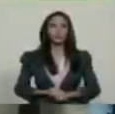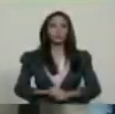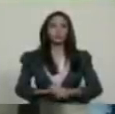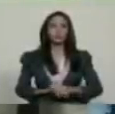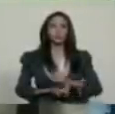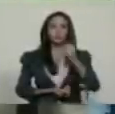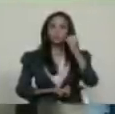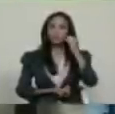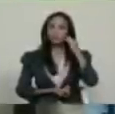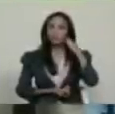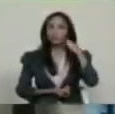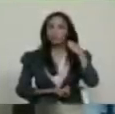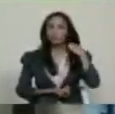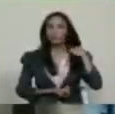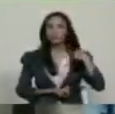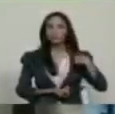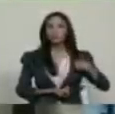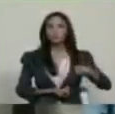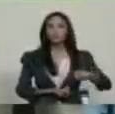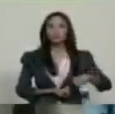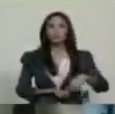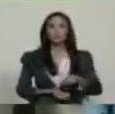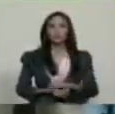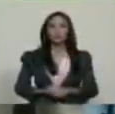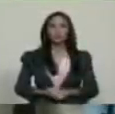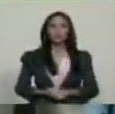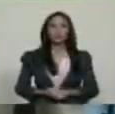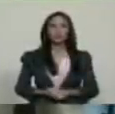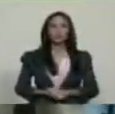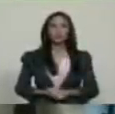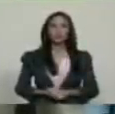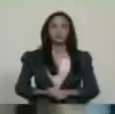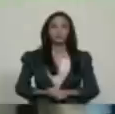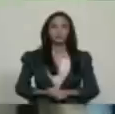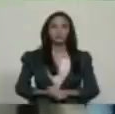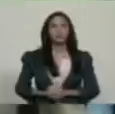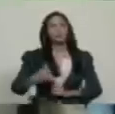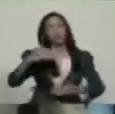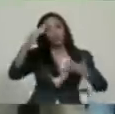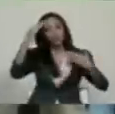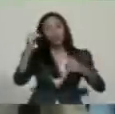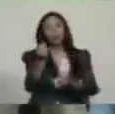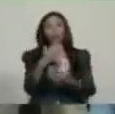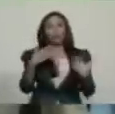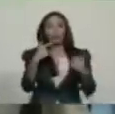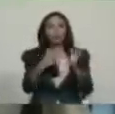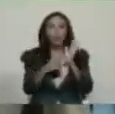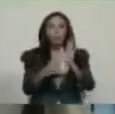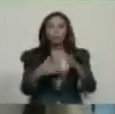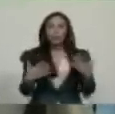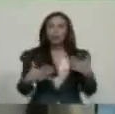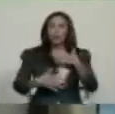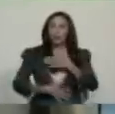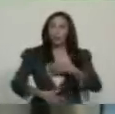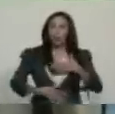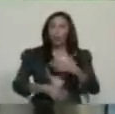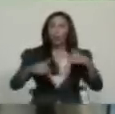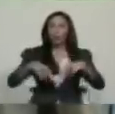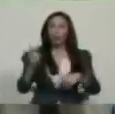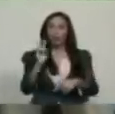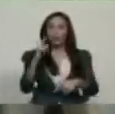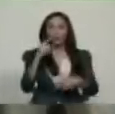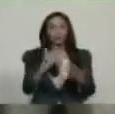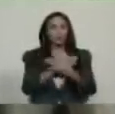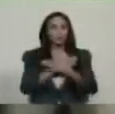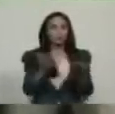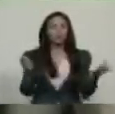de Orinoco y el mío propio, es que quiero expresarle la satisfacción que tenemos como venezolanos de adecuar esta